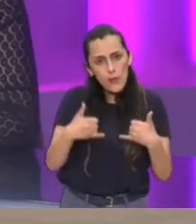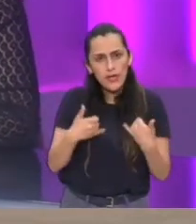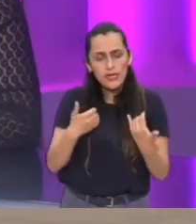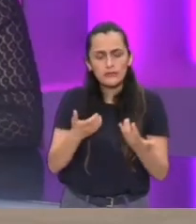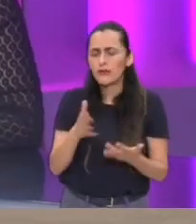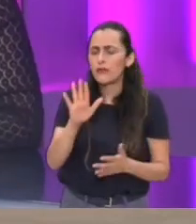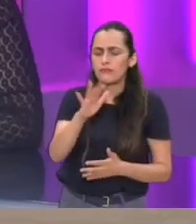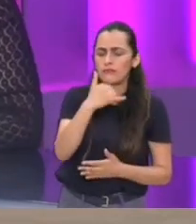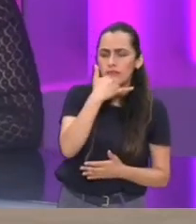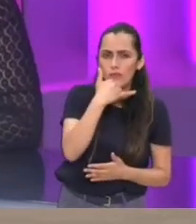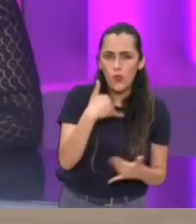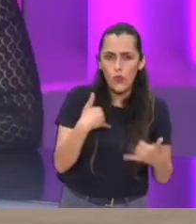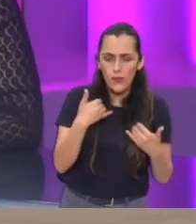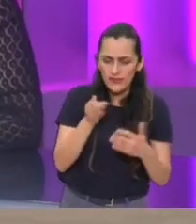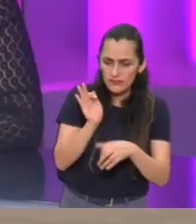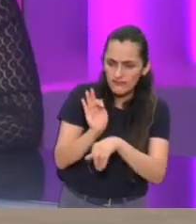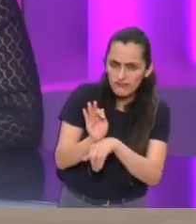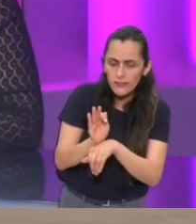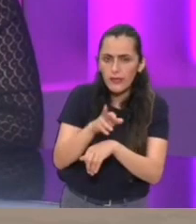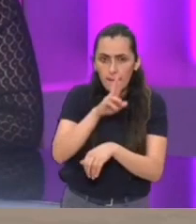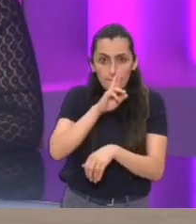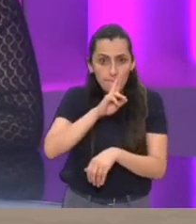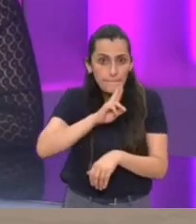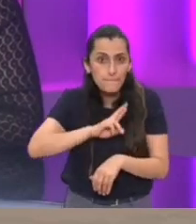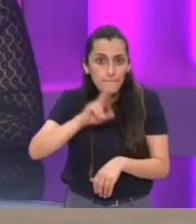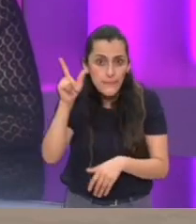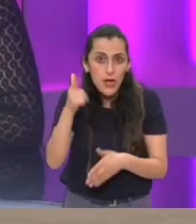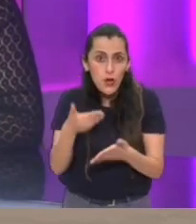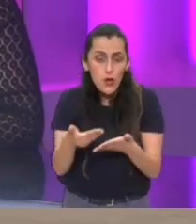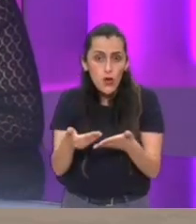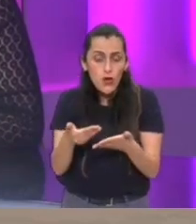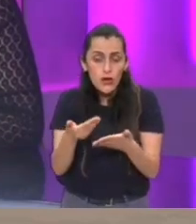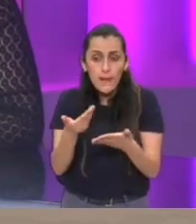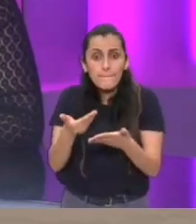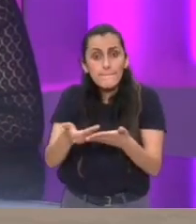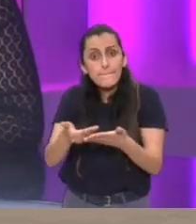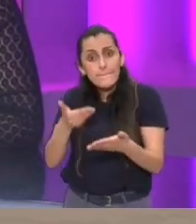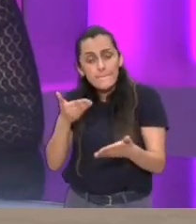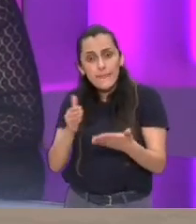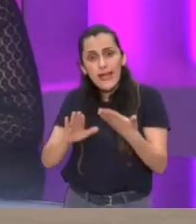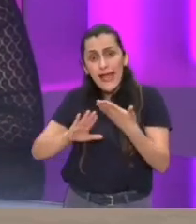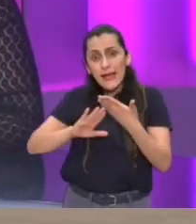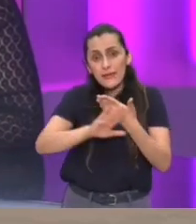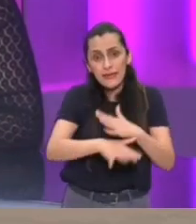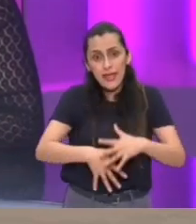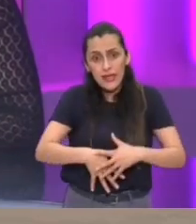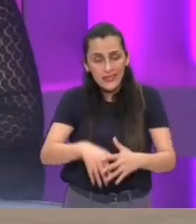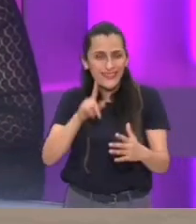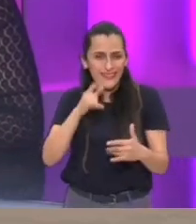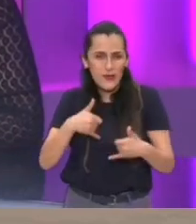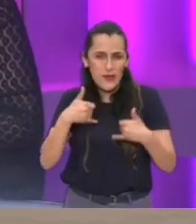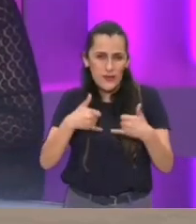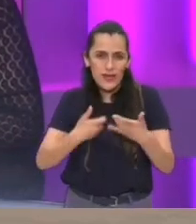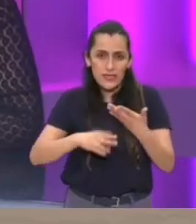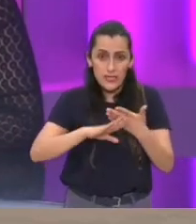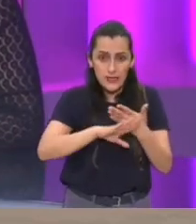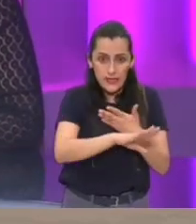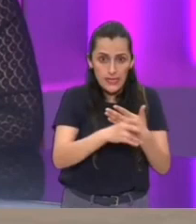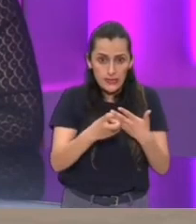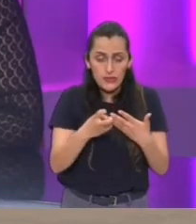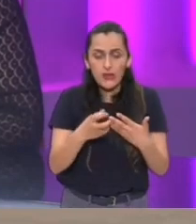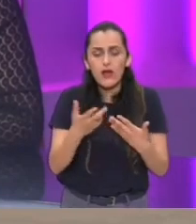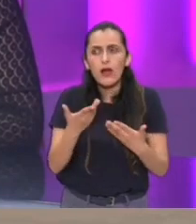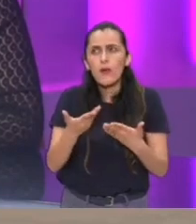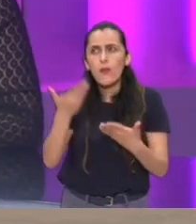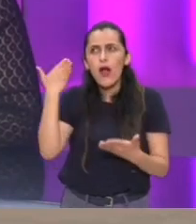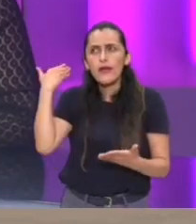adolescente considerando que en el último censo del INEGI estamos en las mismas cifras que en el 94, que hace 25 años solo